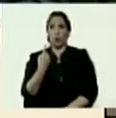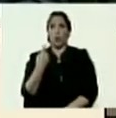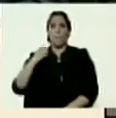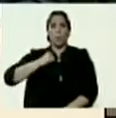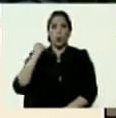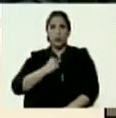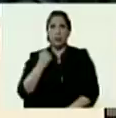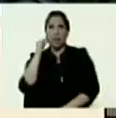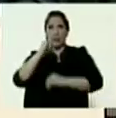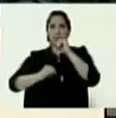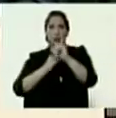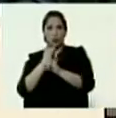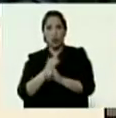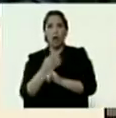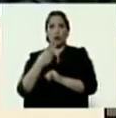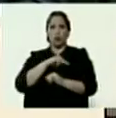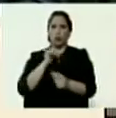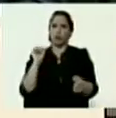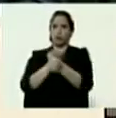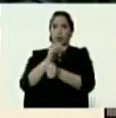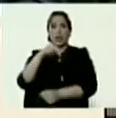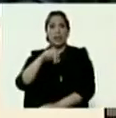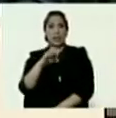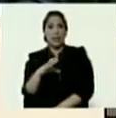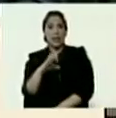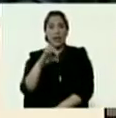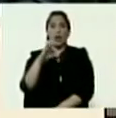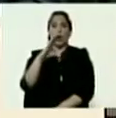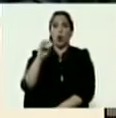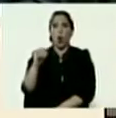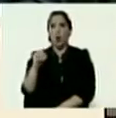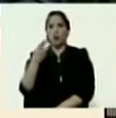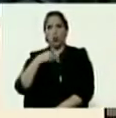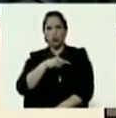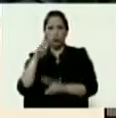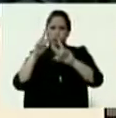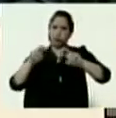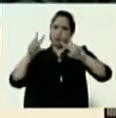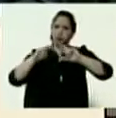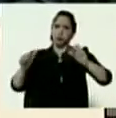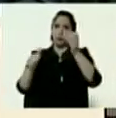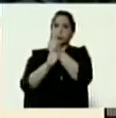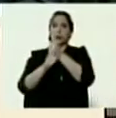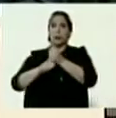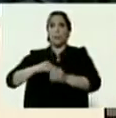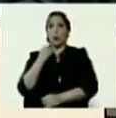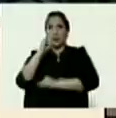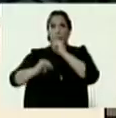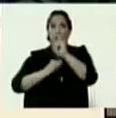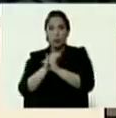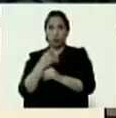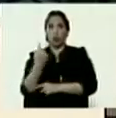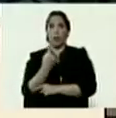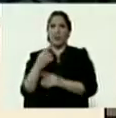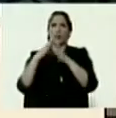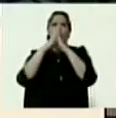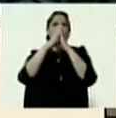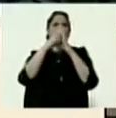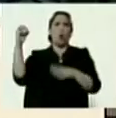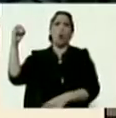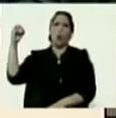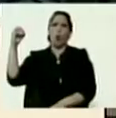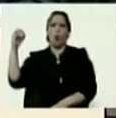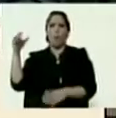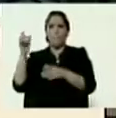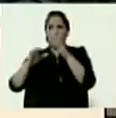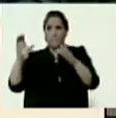marzo a alias Necoclit, de inmediato hicimos la pesquisa en Interpol, y tenía no solamente él, todos los cabecillas